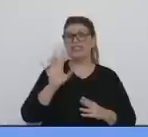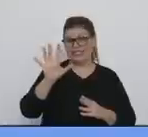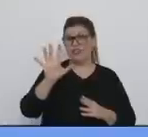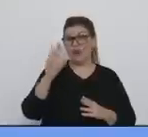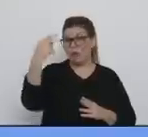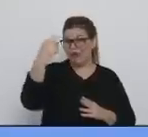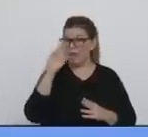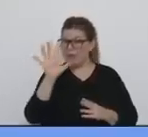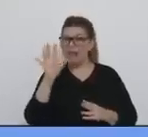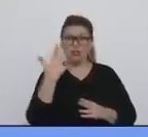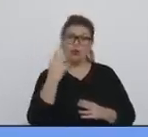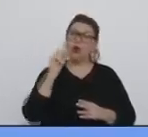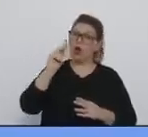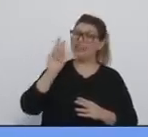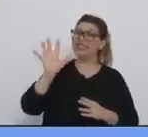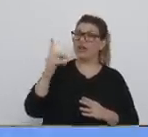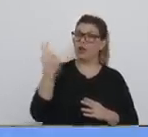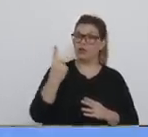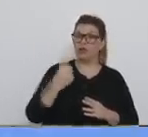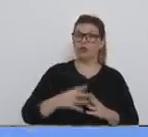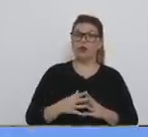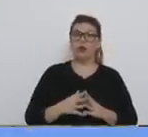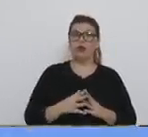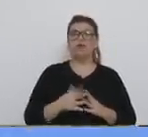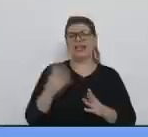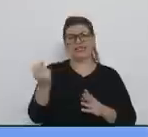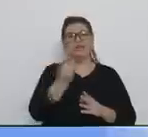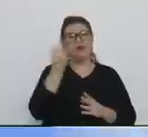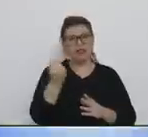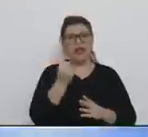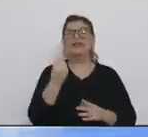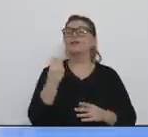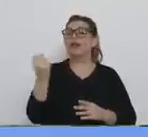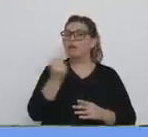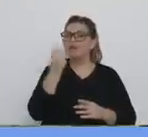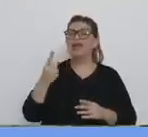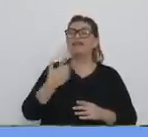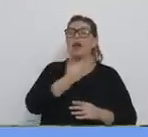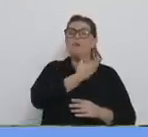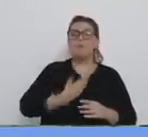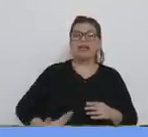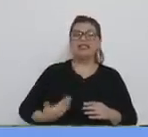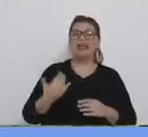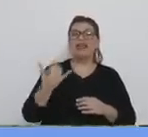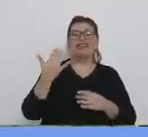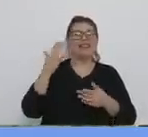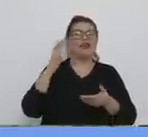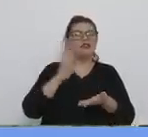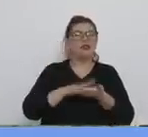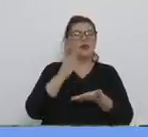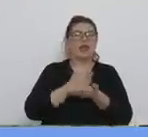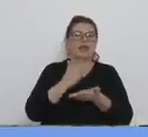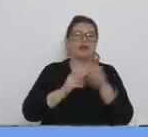05 cuando quiera y se dame 5 porque esto es importante saber qué pasa que el presidente tiene una doble vara en materia de derecho por un